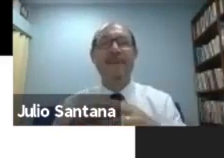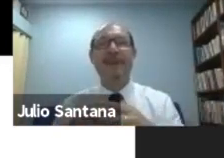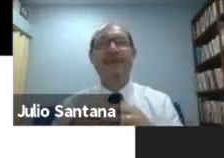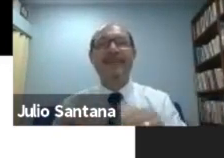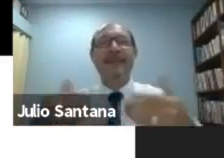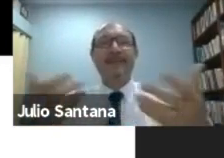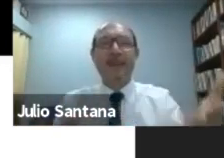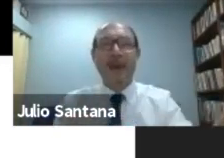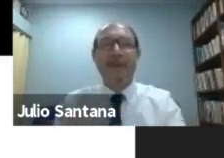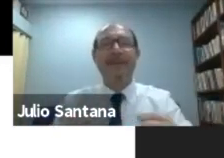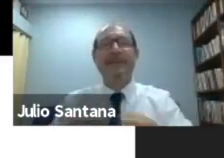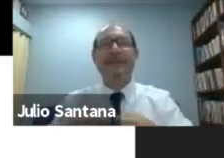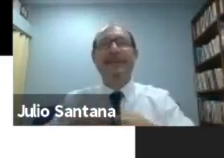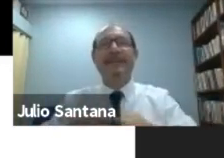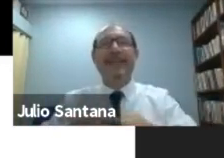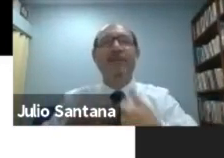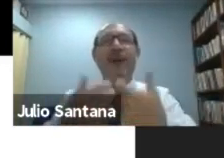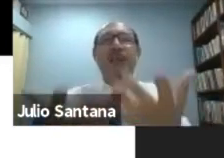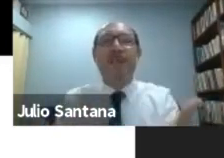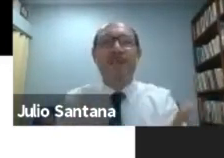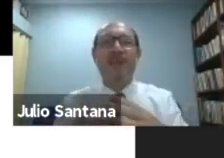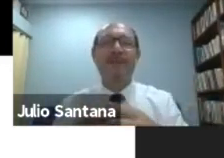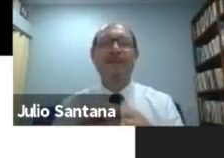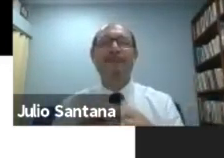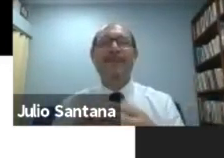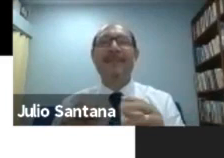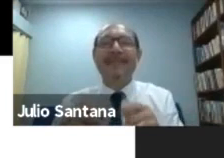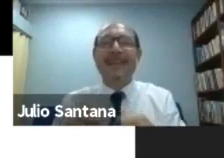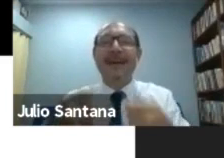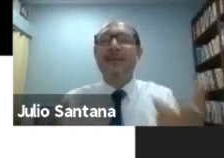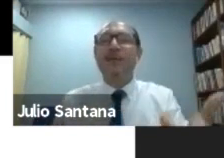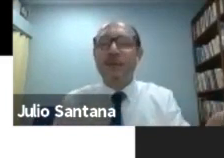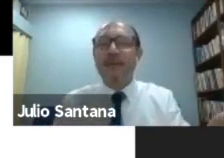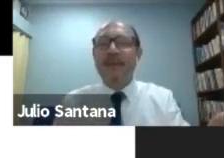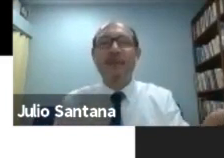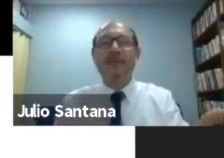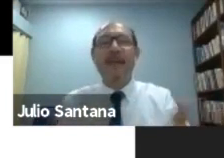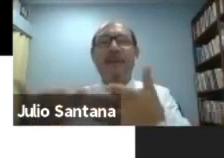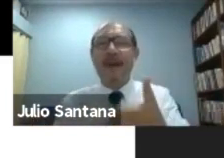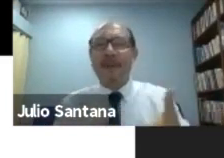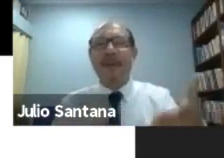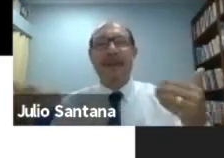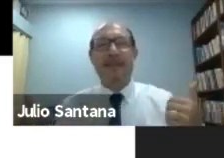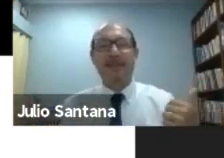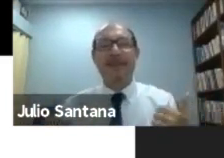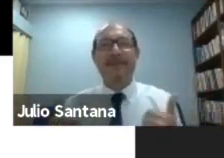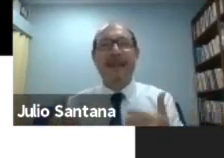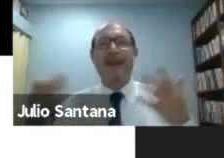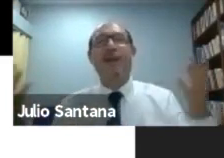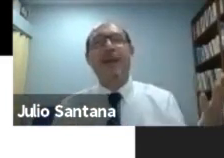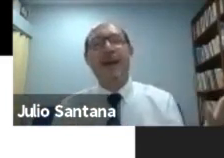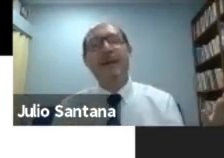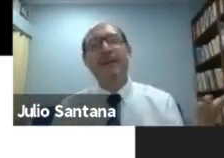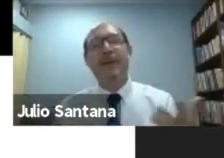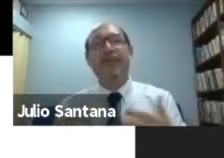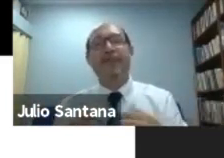efectivas, si eran saludables, si ayudaban a las personas, si era ético solamente usar la palabra para que las personas se